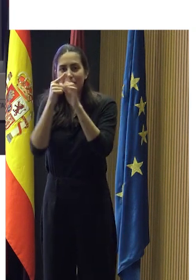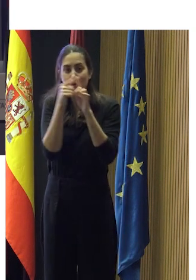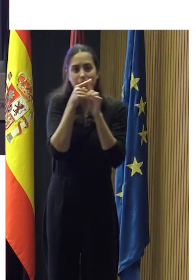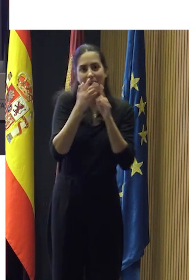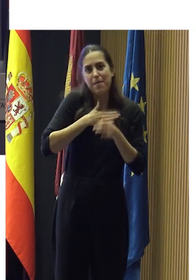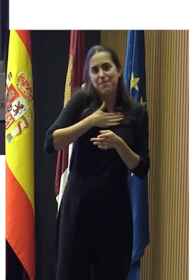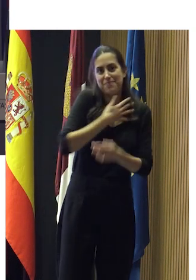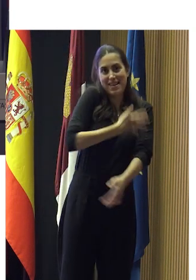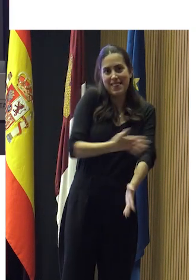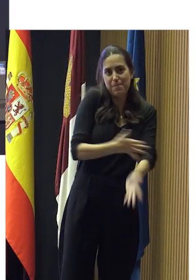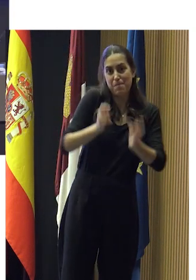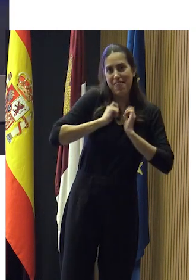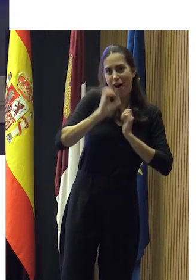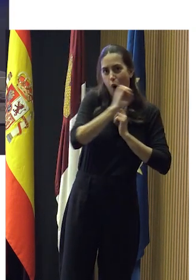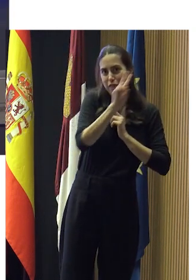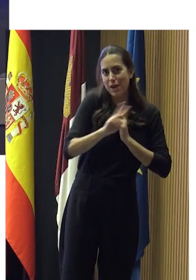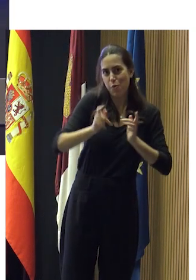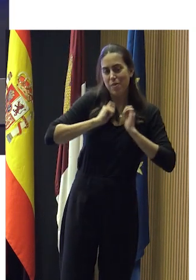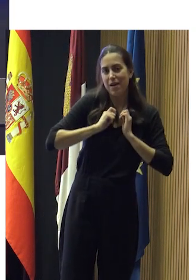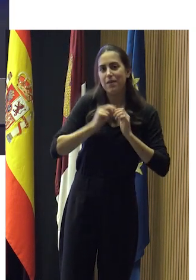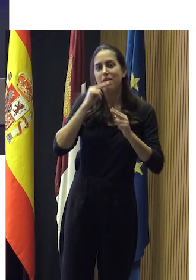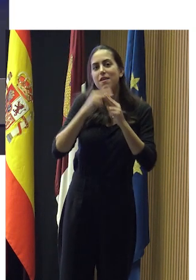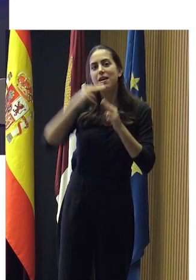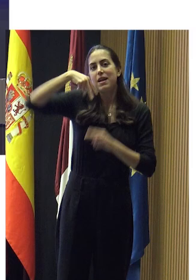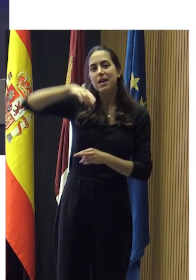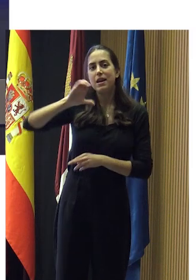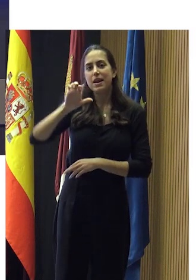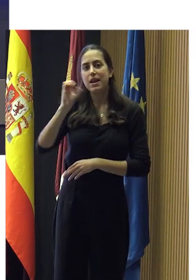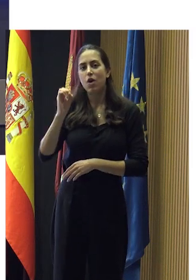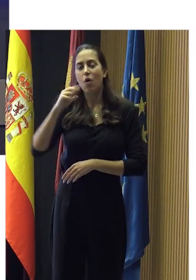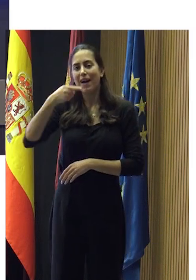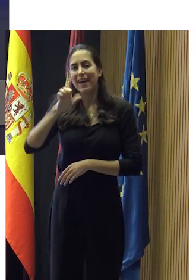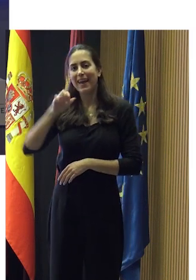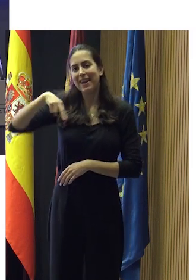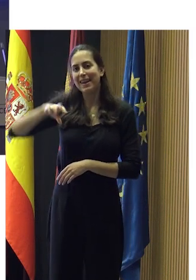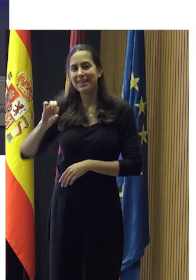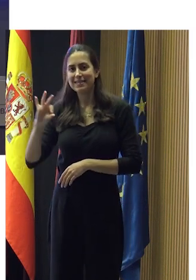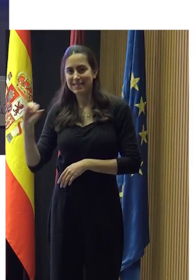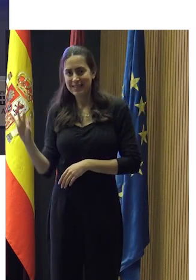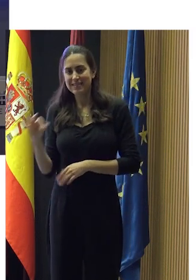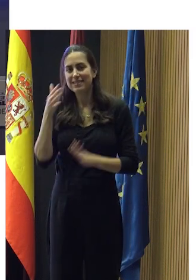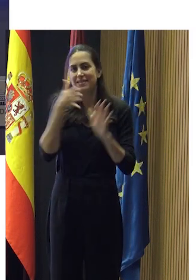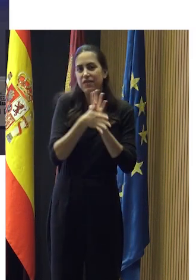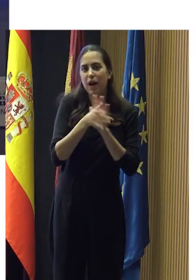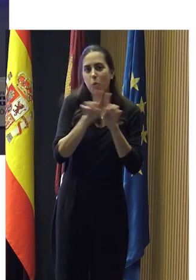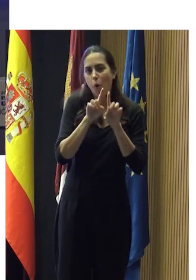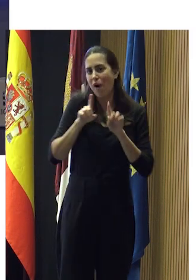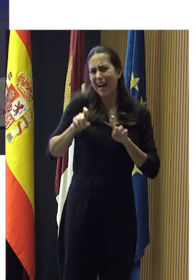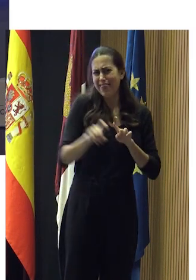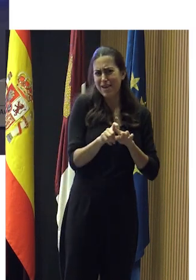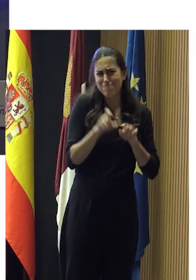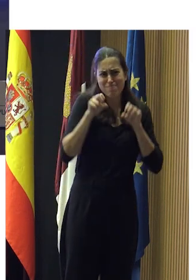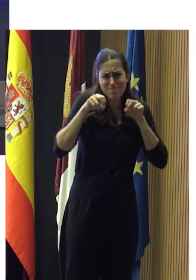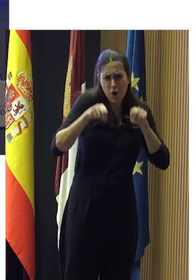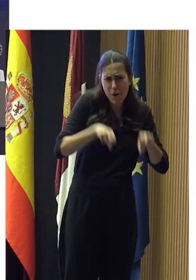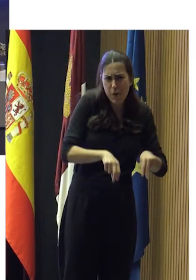tumorales. Este proceso se conoce como neoangiogénesis y es un rasgo muy distintivo de los tumores más agresivos. Los tumores